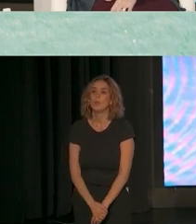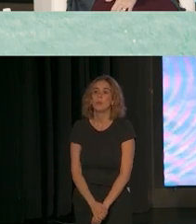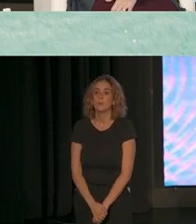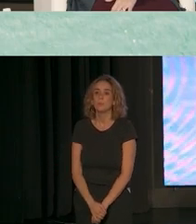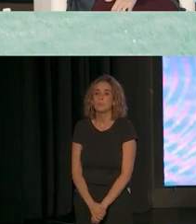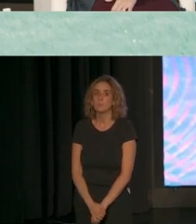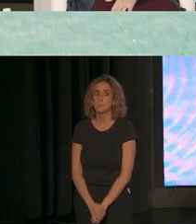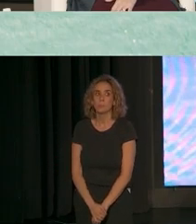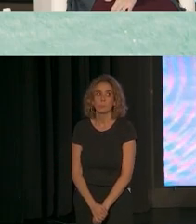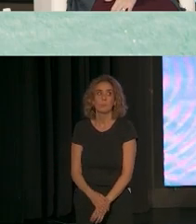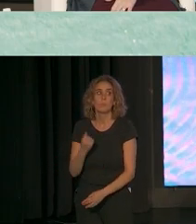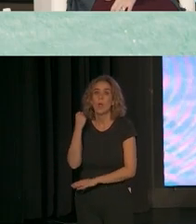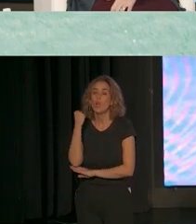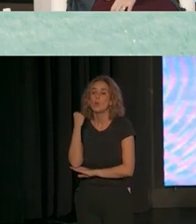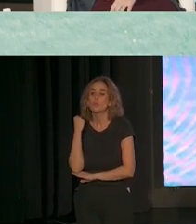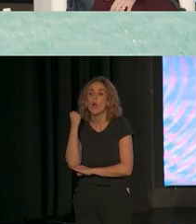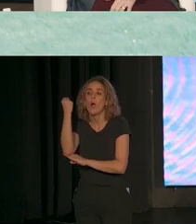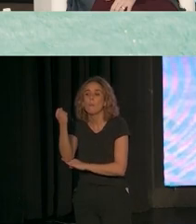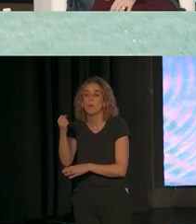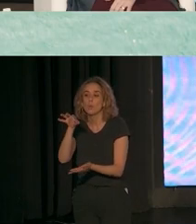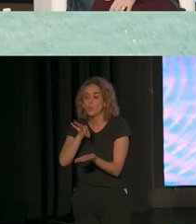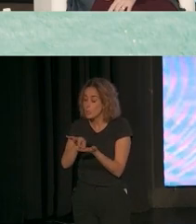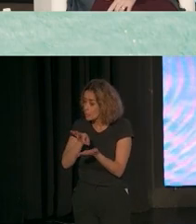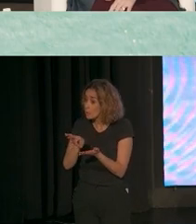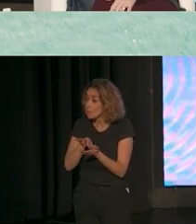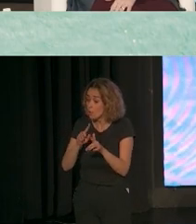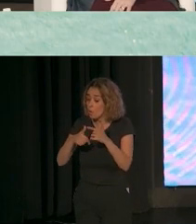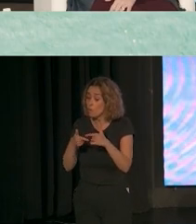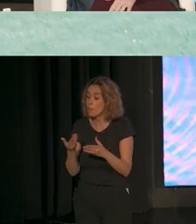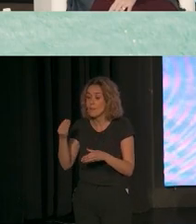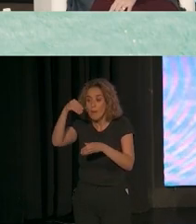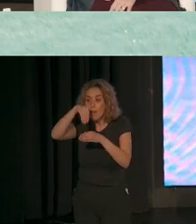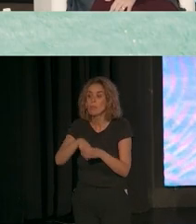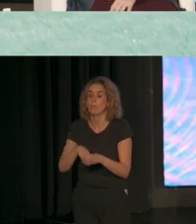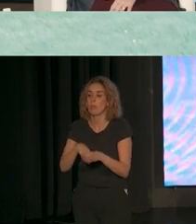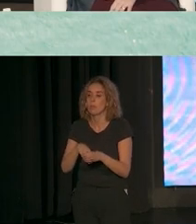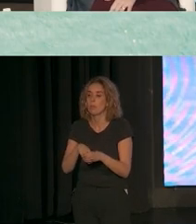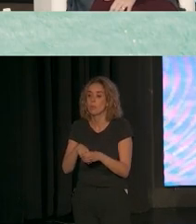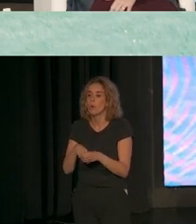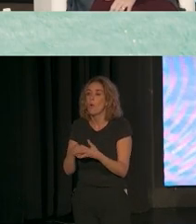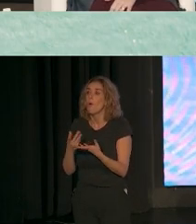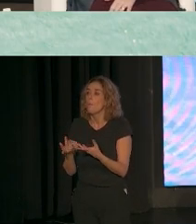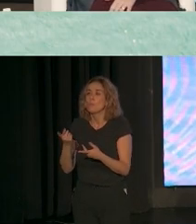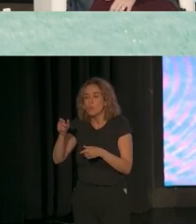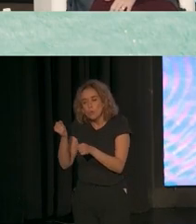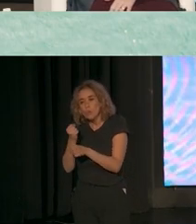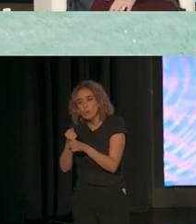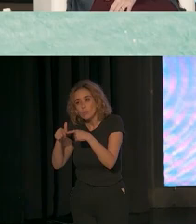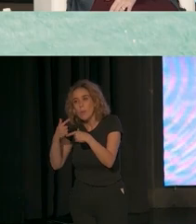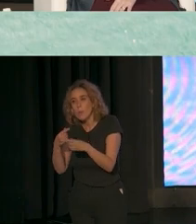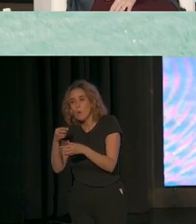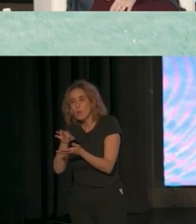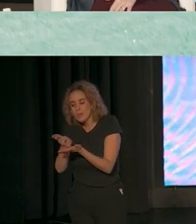Los apoyos y servicios dentro de la familia. Cuando trabajamos con la familia, tenemos que asegurarnos de que